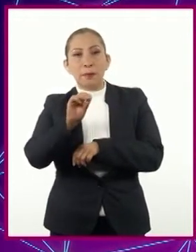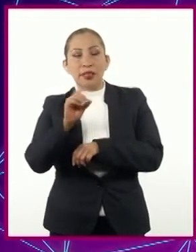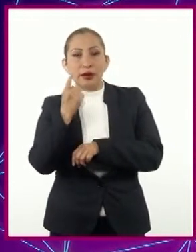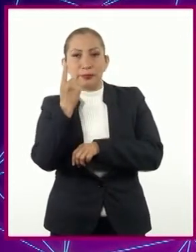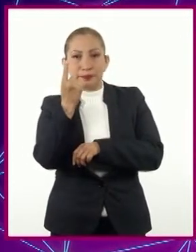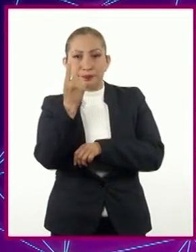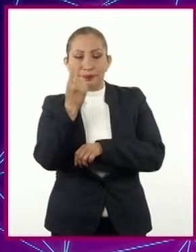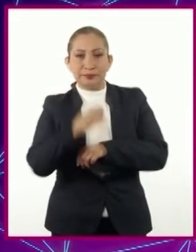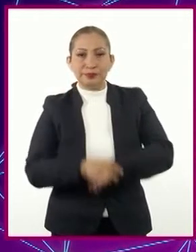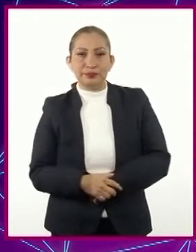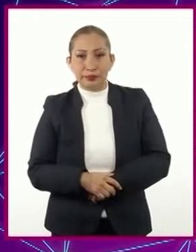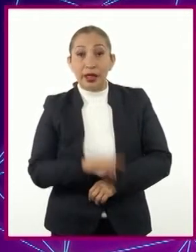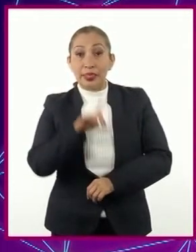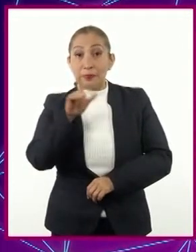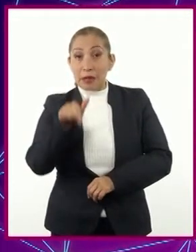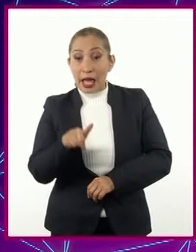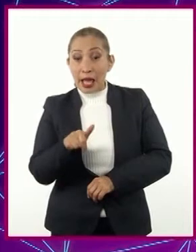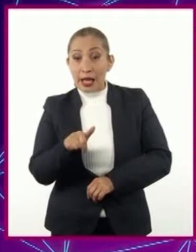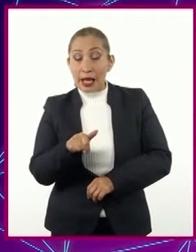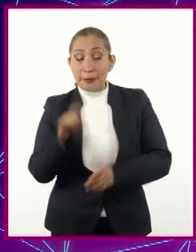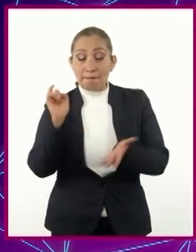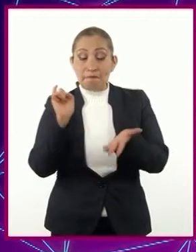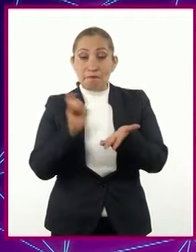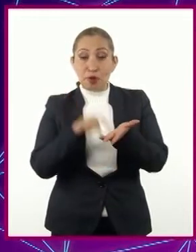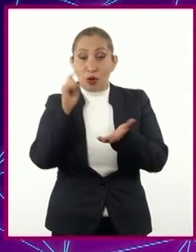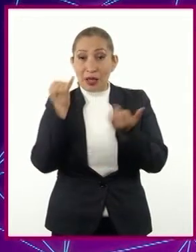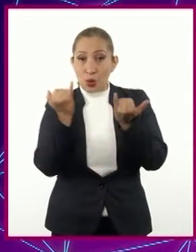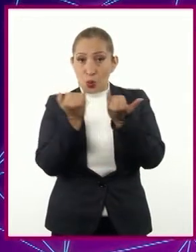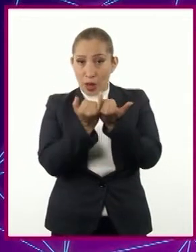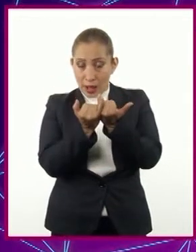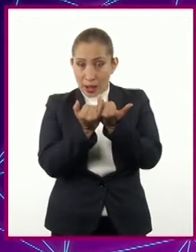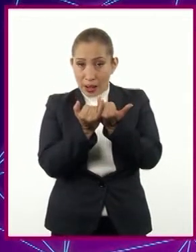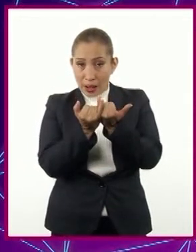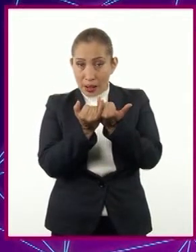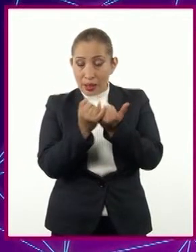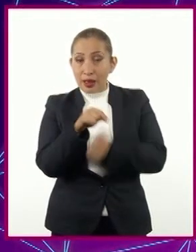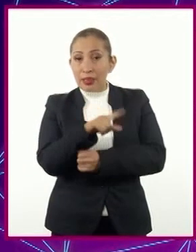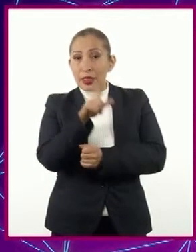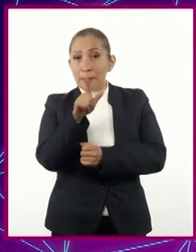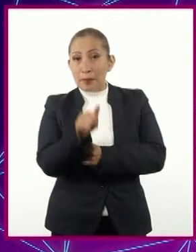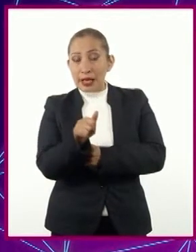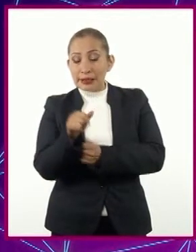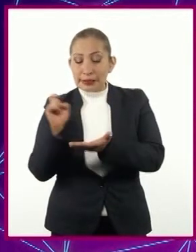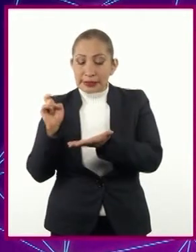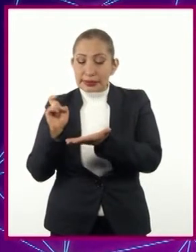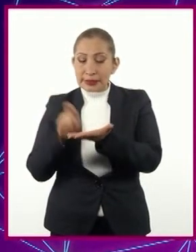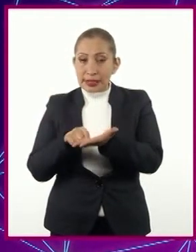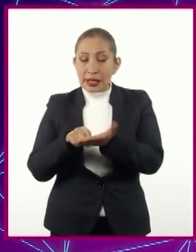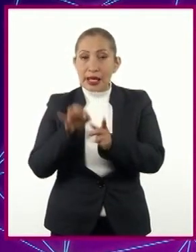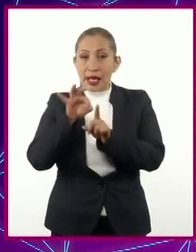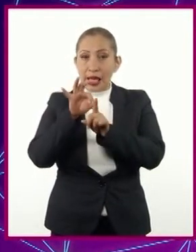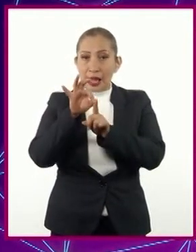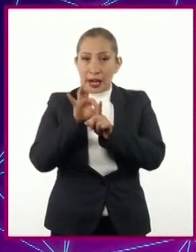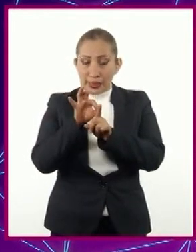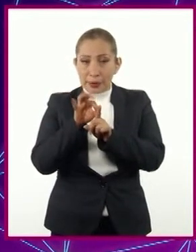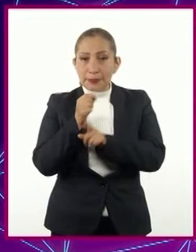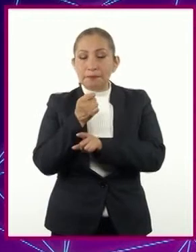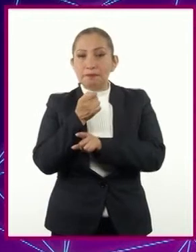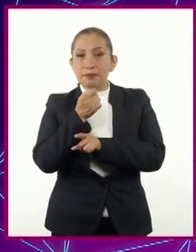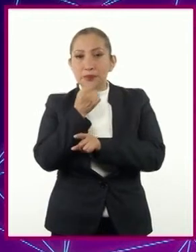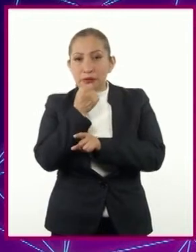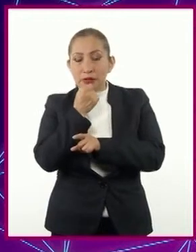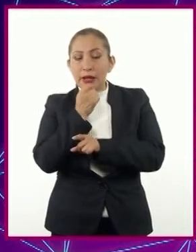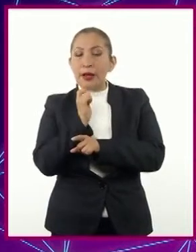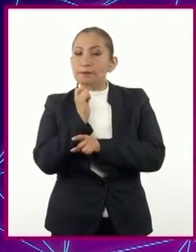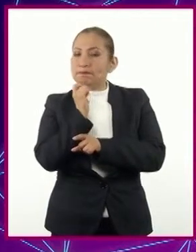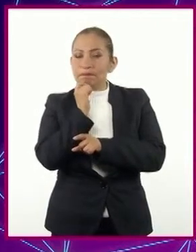1.191. Presiona el signo de igual y después la tecla de grados, minutos